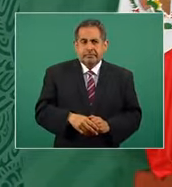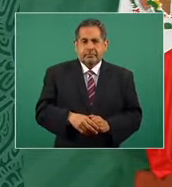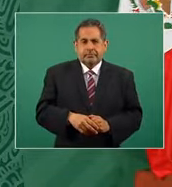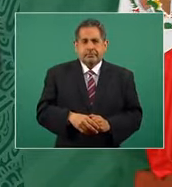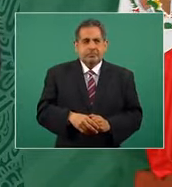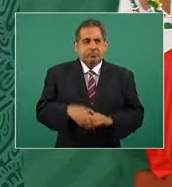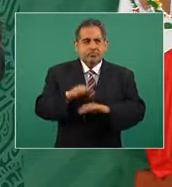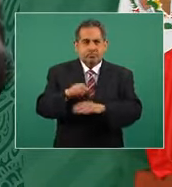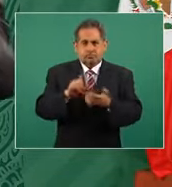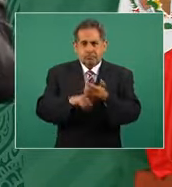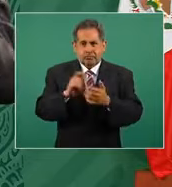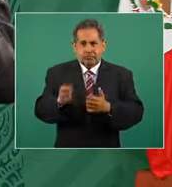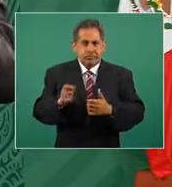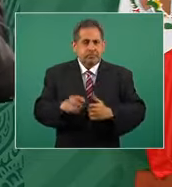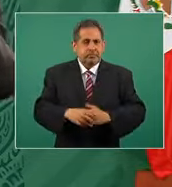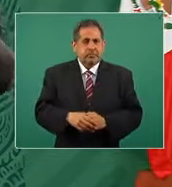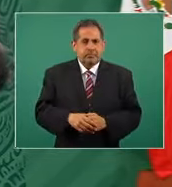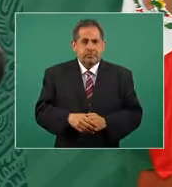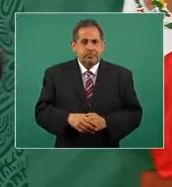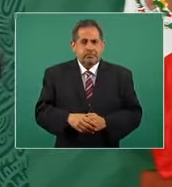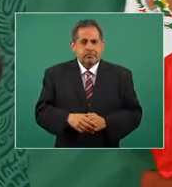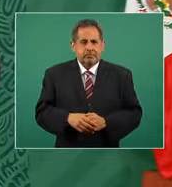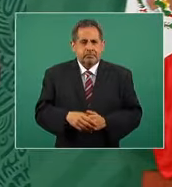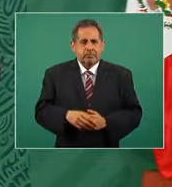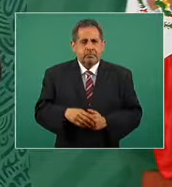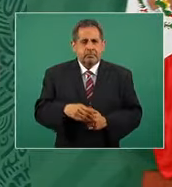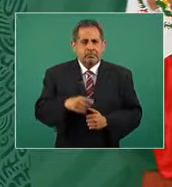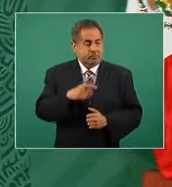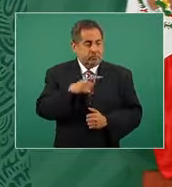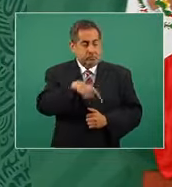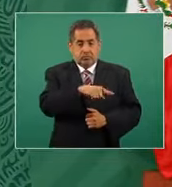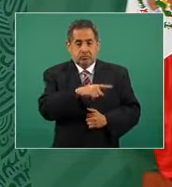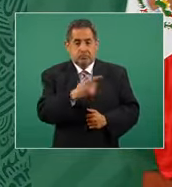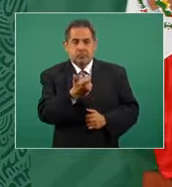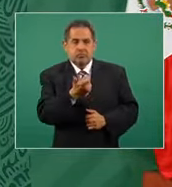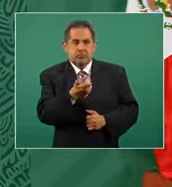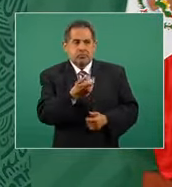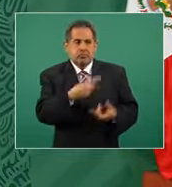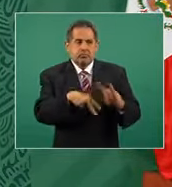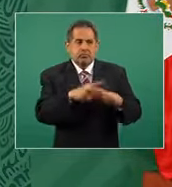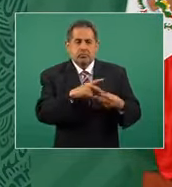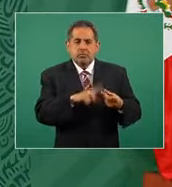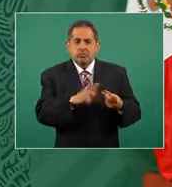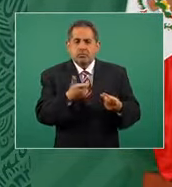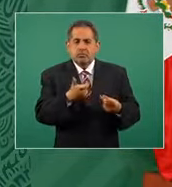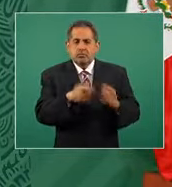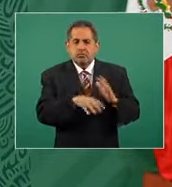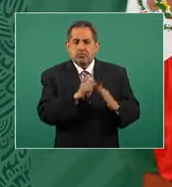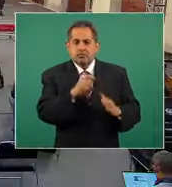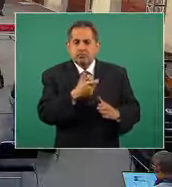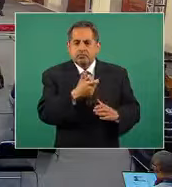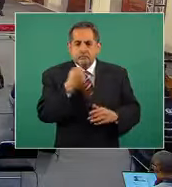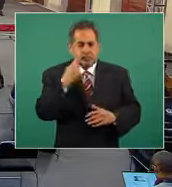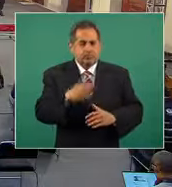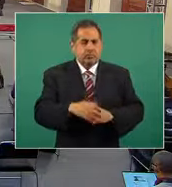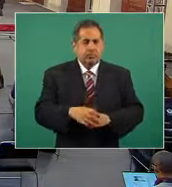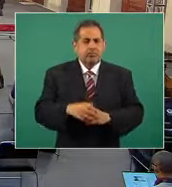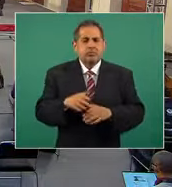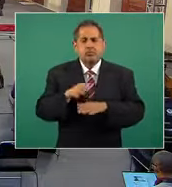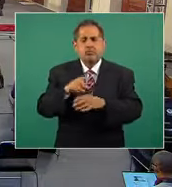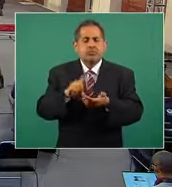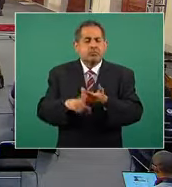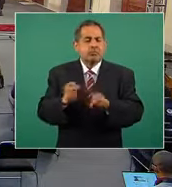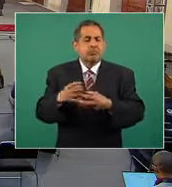Sobre de dónde conseguir, pues, recursos. Sí, de cuántas vacunas.